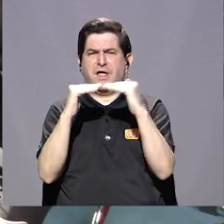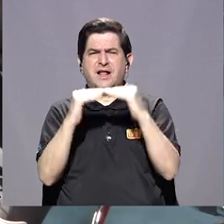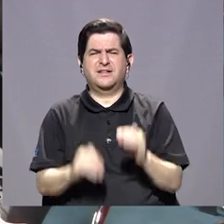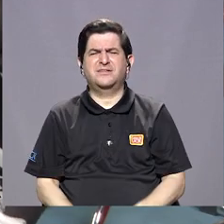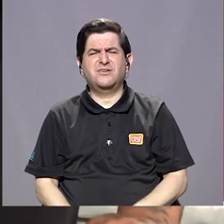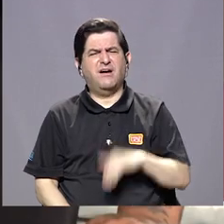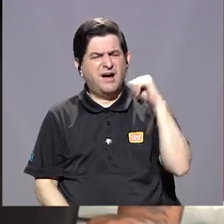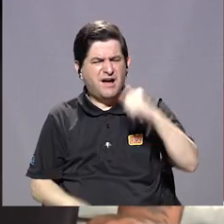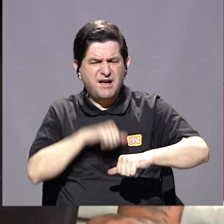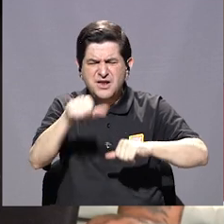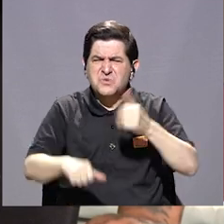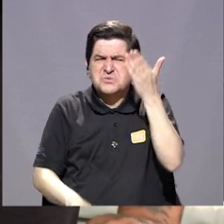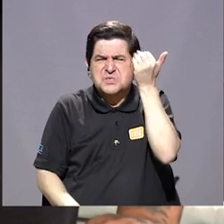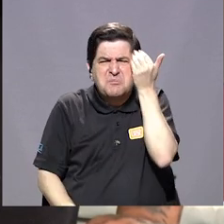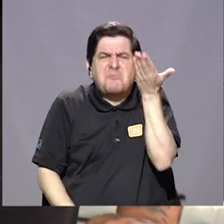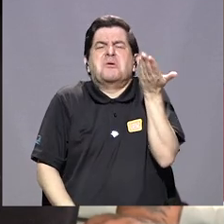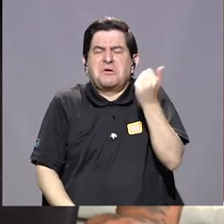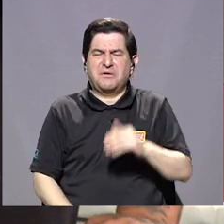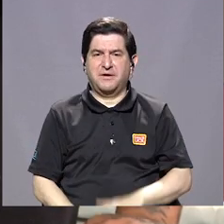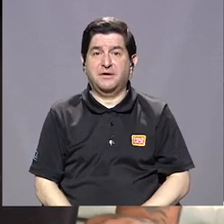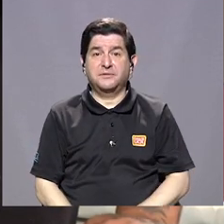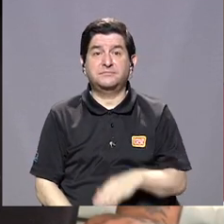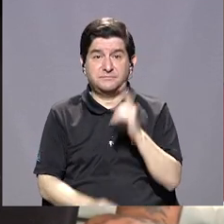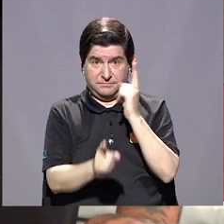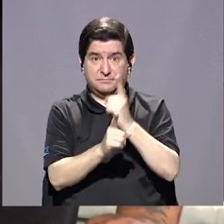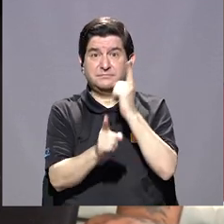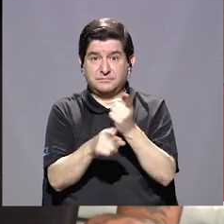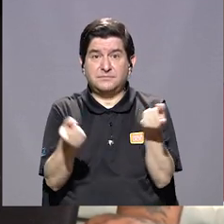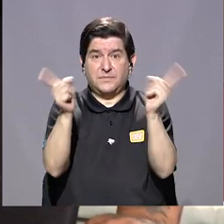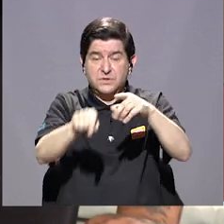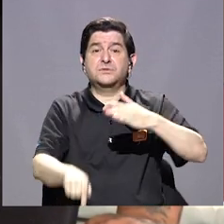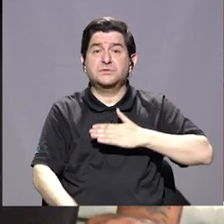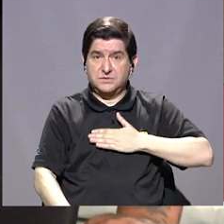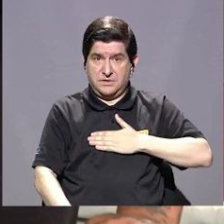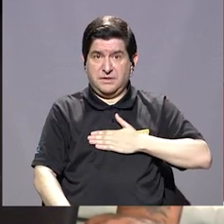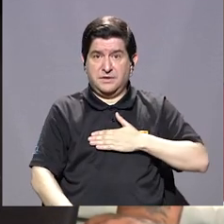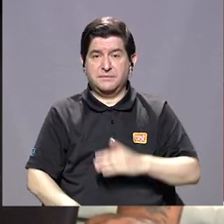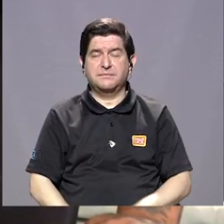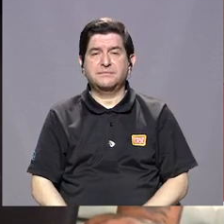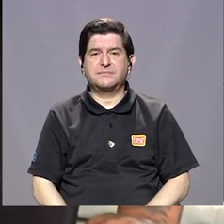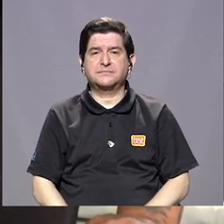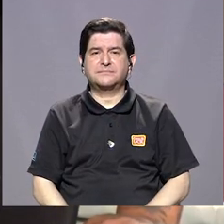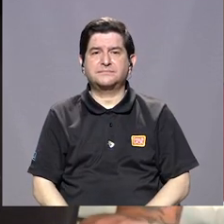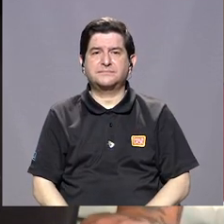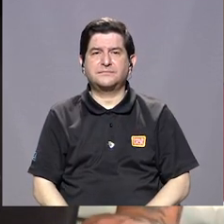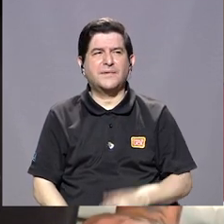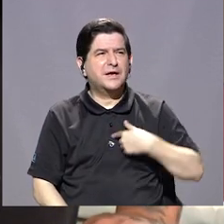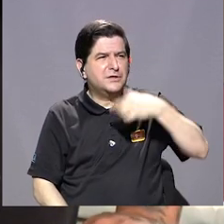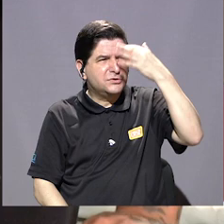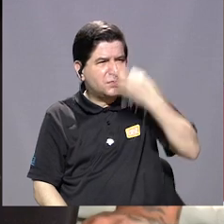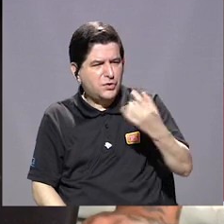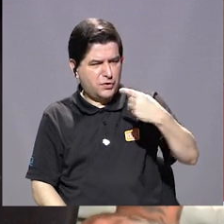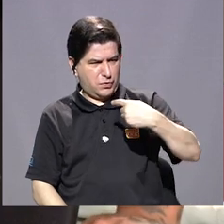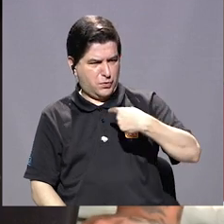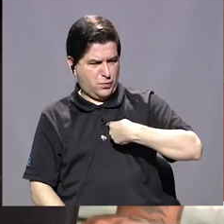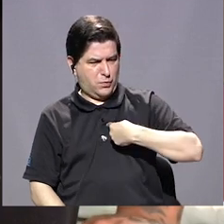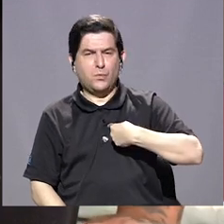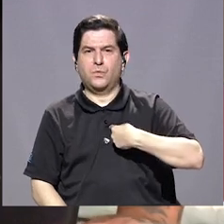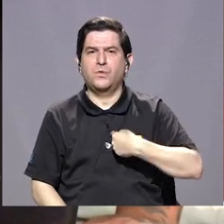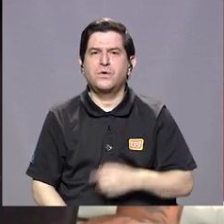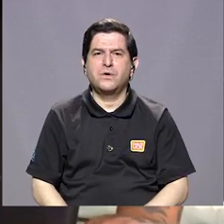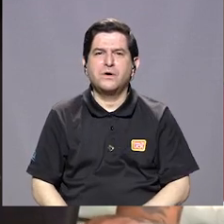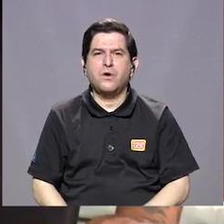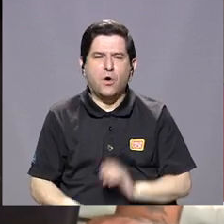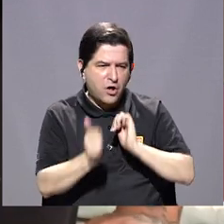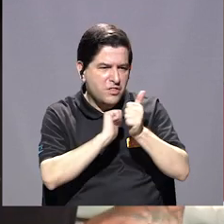esfuerzo y sacrificio? Es exactamente lo que pasó conmigo. Yo creo que cuando uno